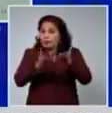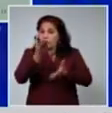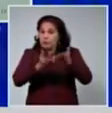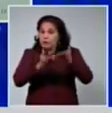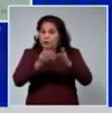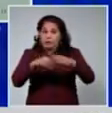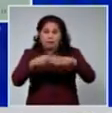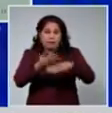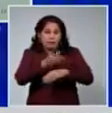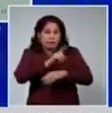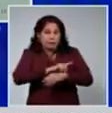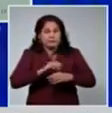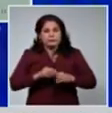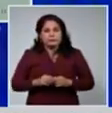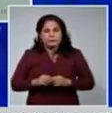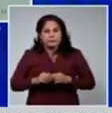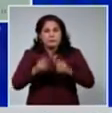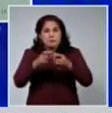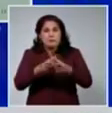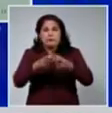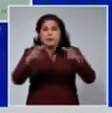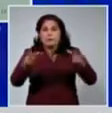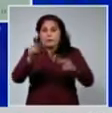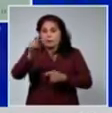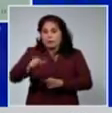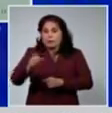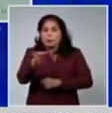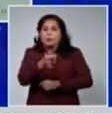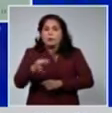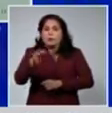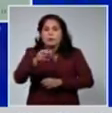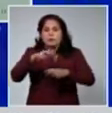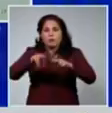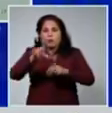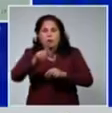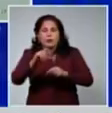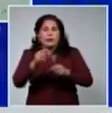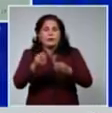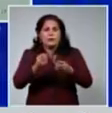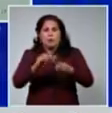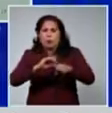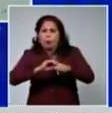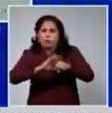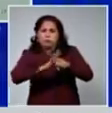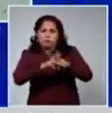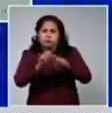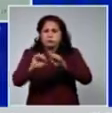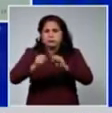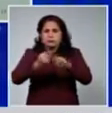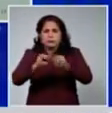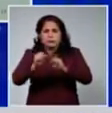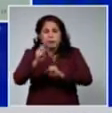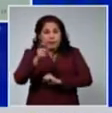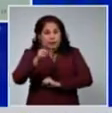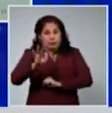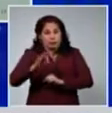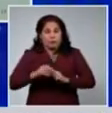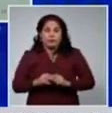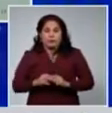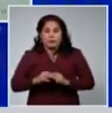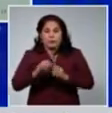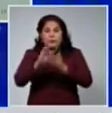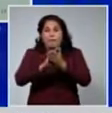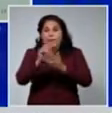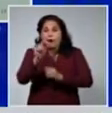anterior en la hermana en el municipio díaz de con tratamiento que ha mantenido en desierto nadar y con